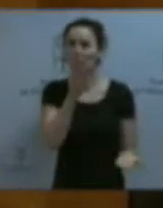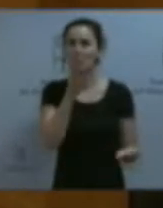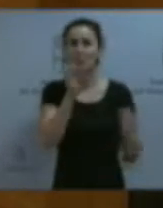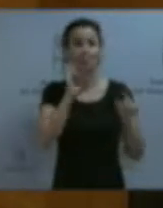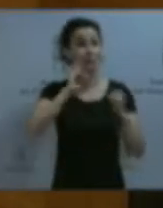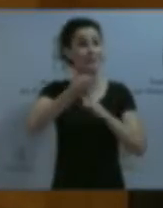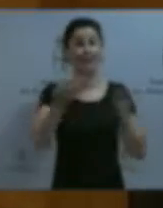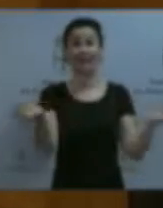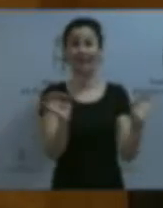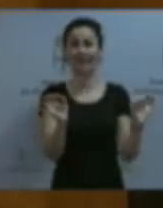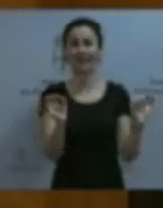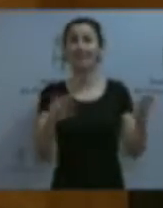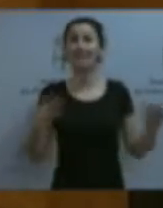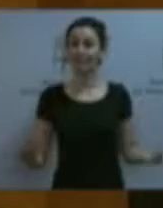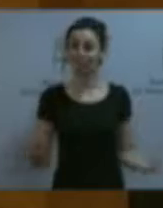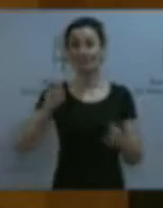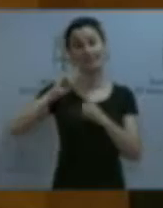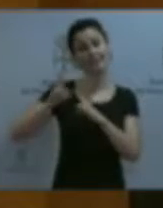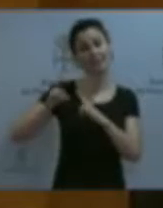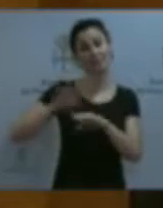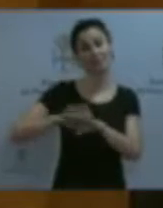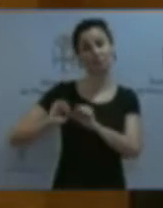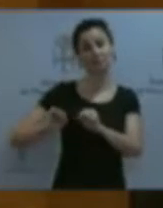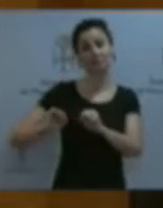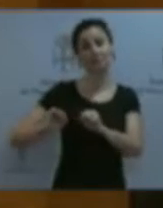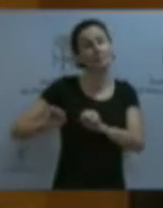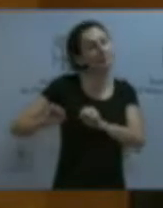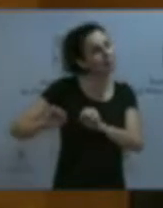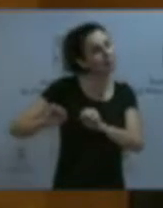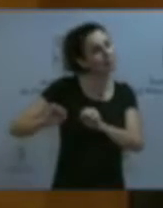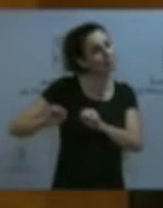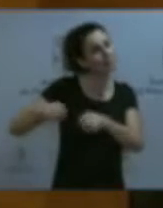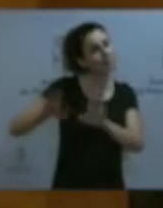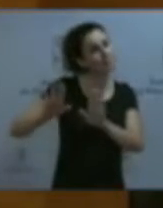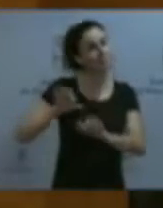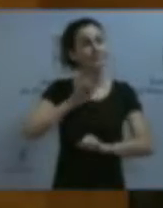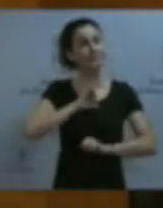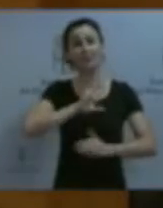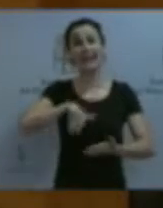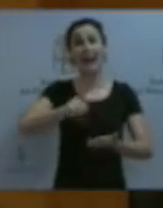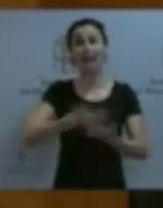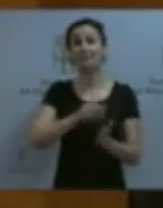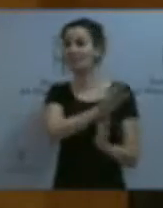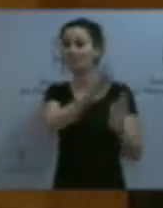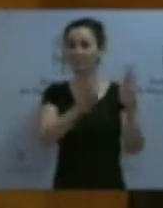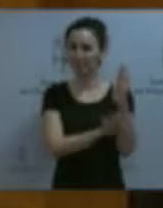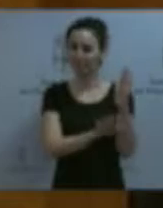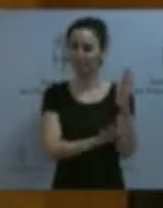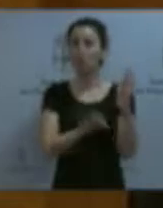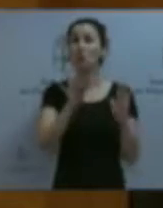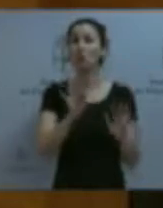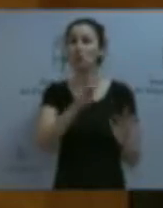llamada. Y las personas que recibían la llamada y rechazaban eran intervenidas más tarde en el mismo centro, en el centro de